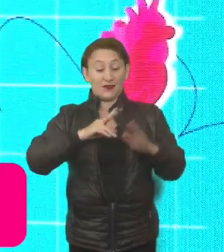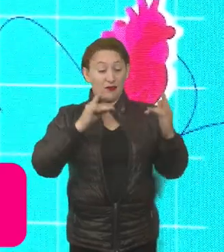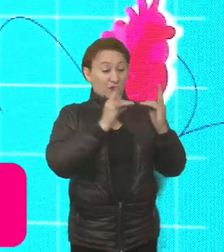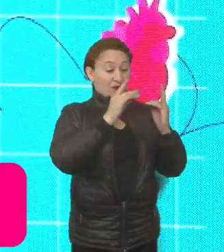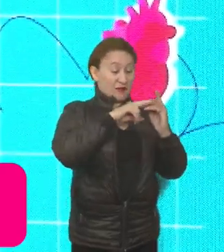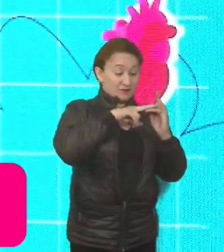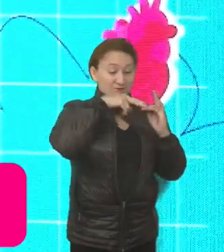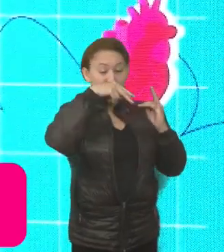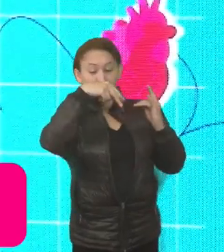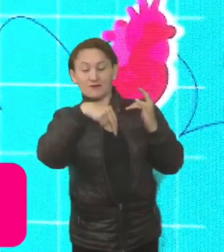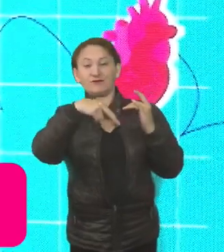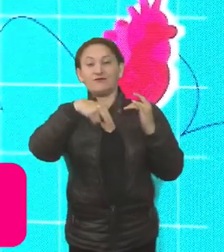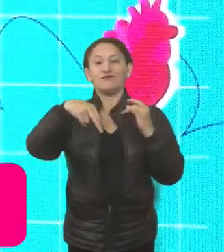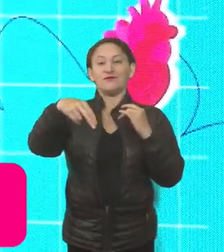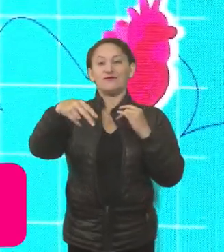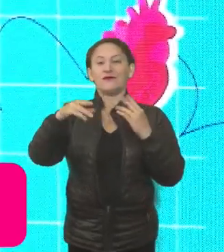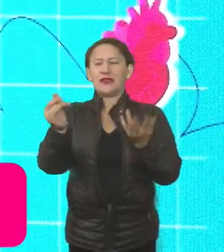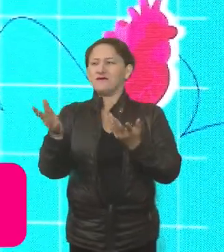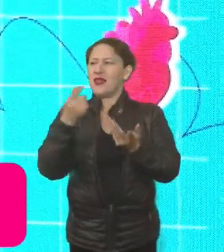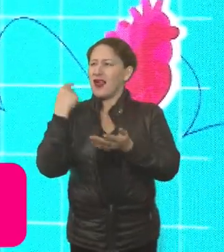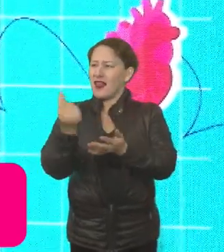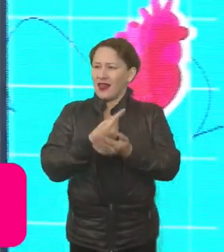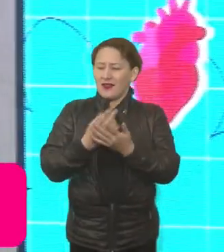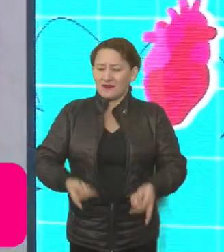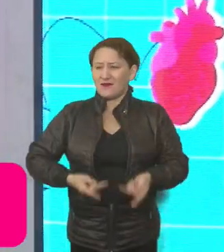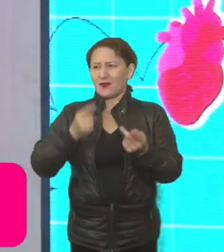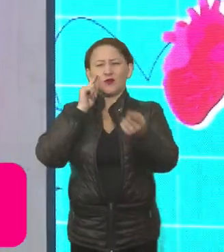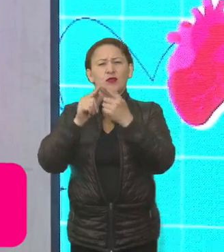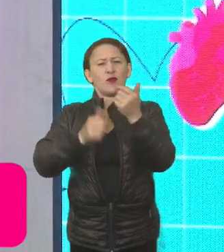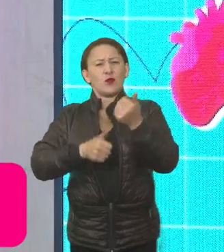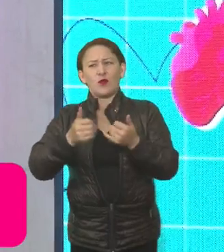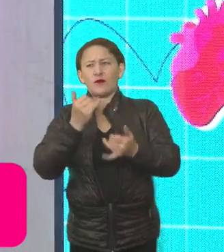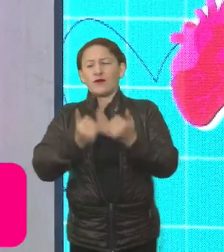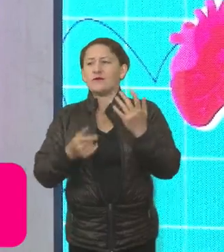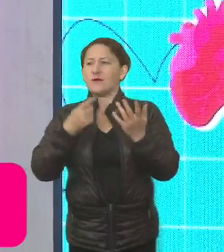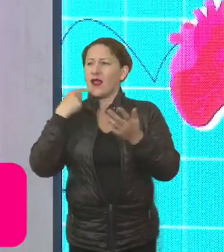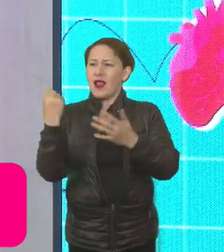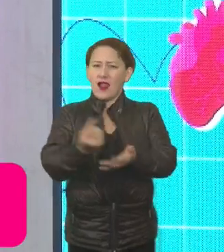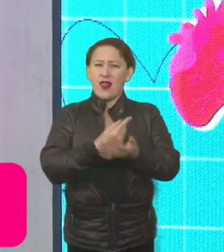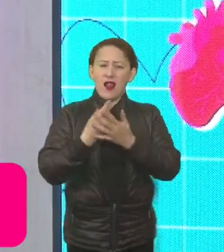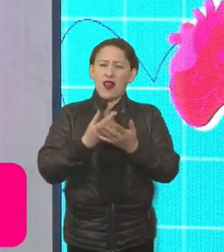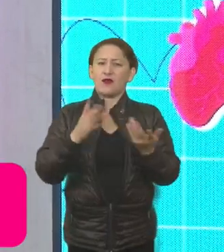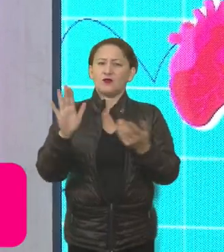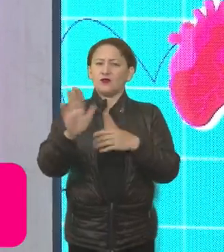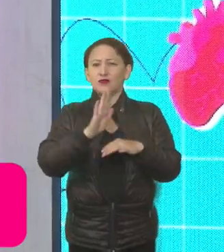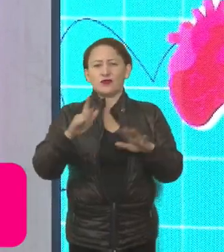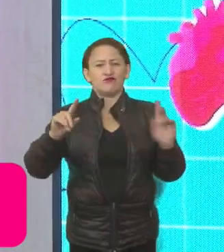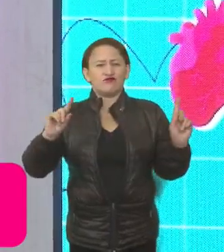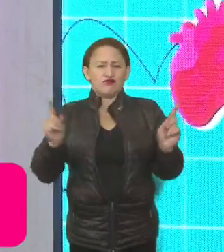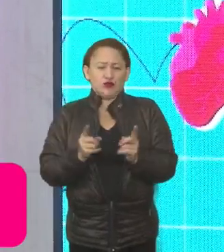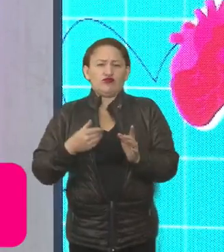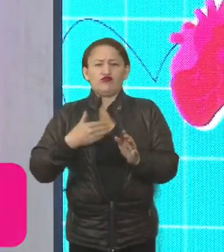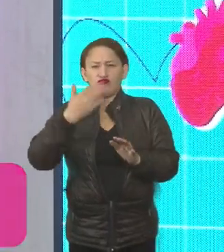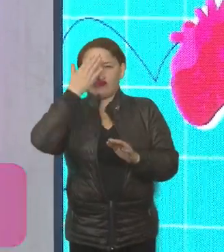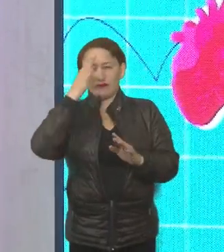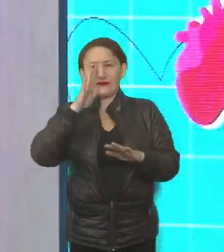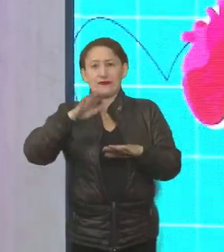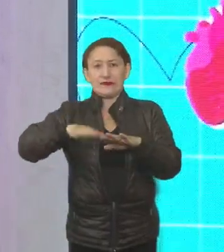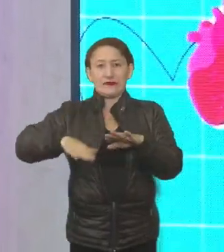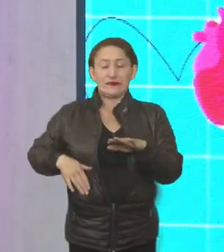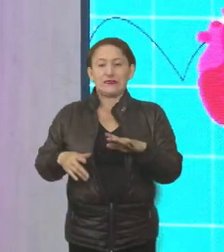cama, charlemos un poco de la vida. Al final la idea es poder tener un conversatorio con ustedes muy corto porque sé que